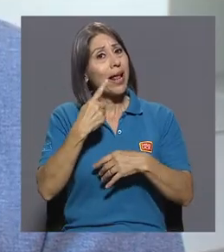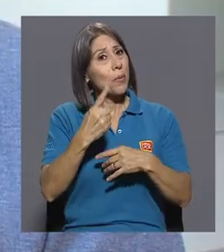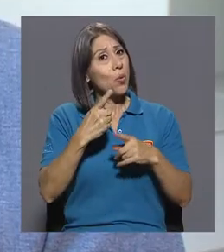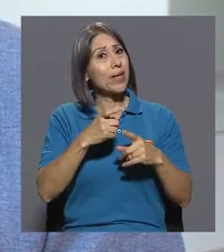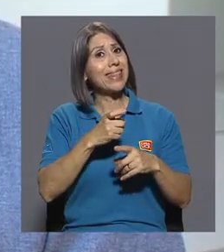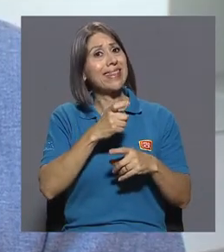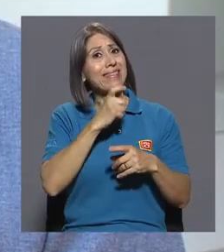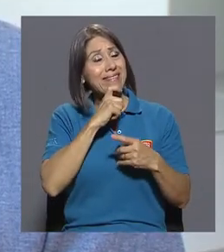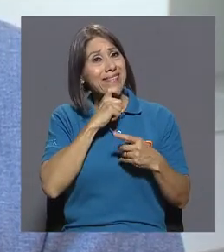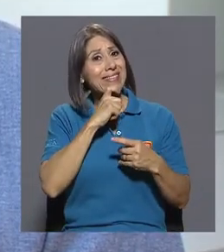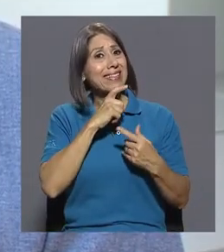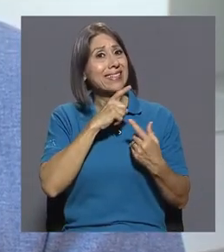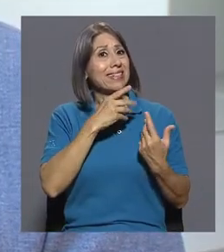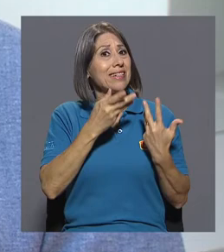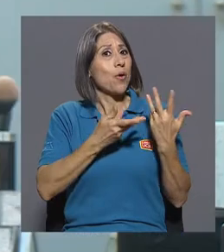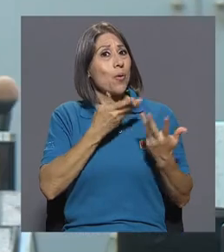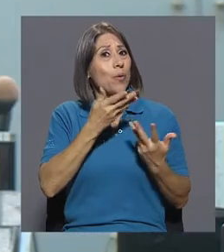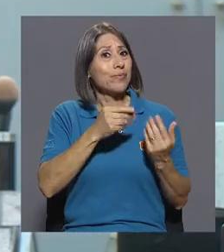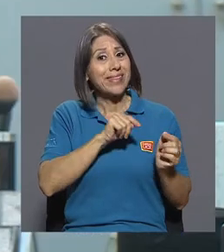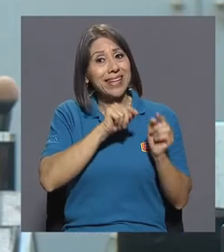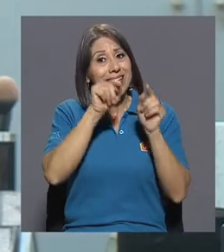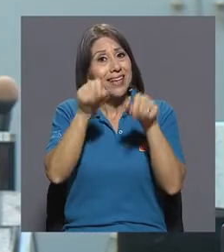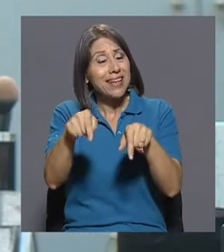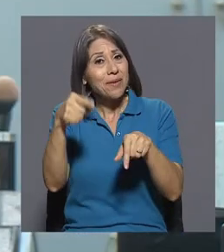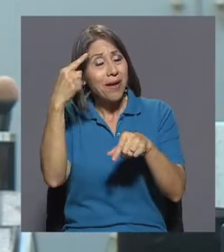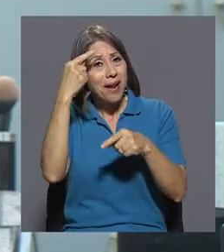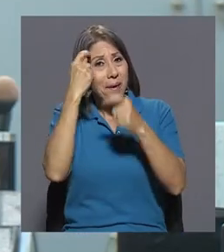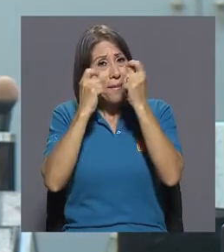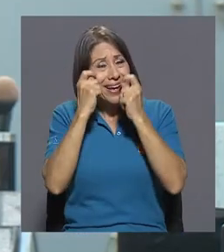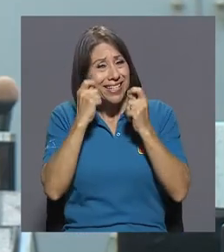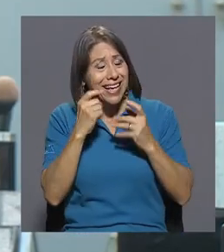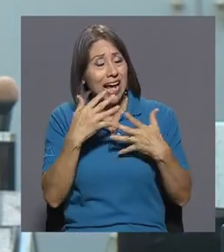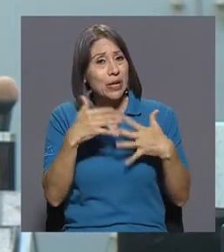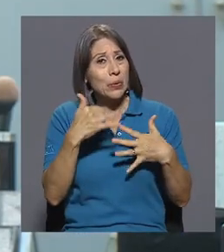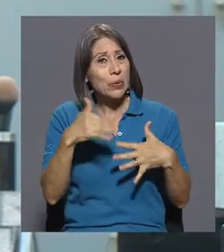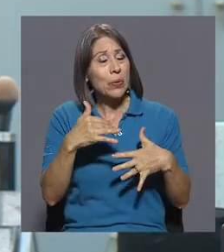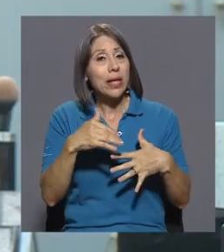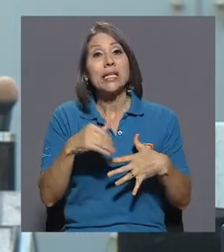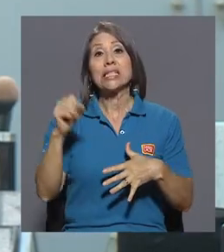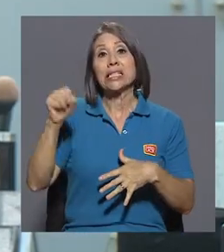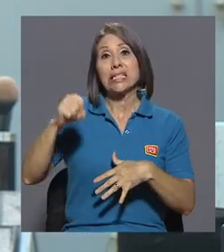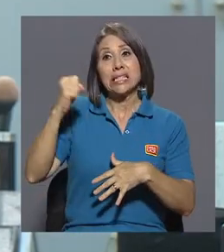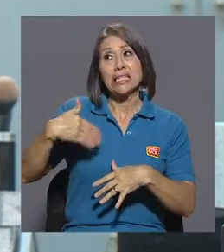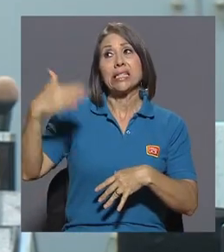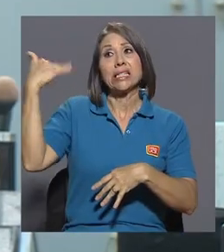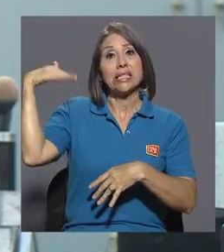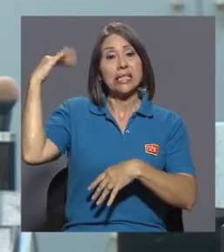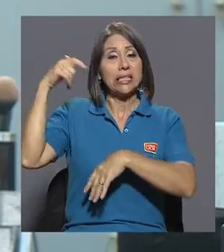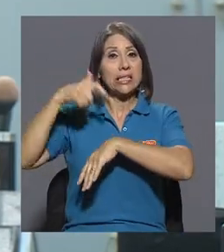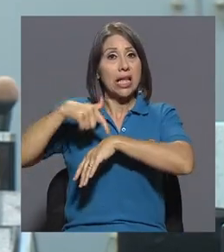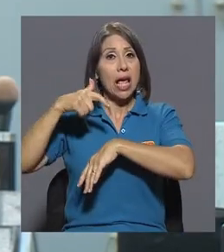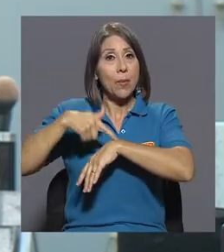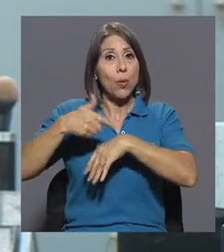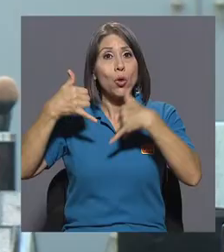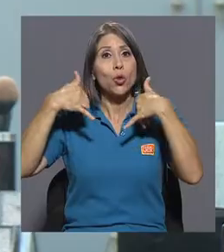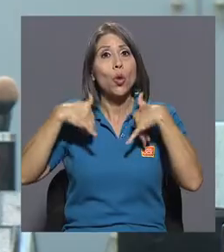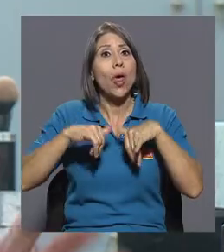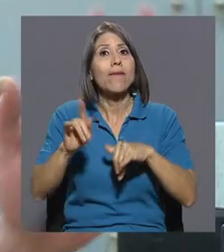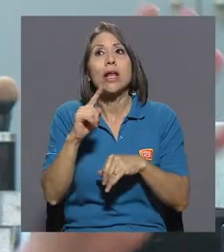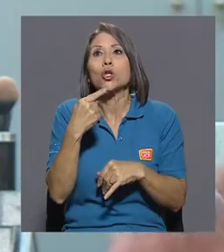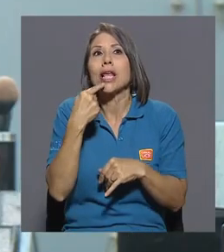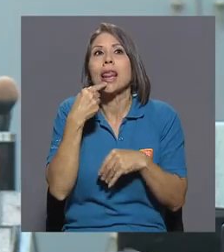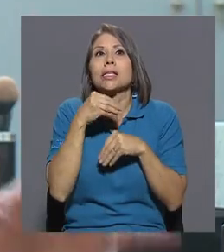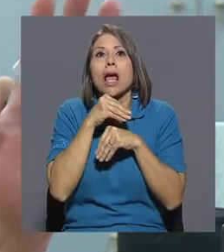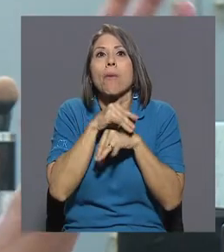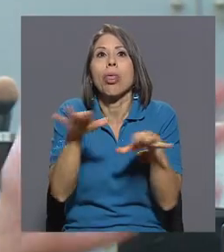a maquillar de algún modo. Sí, sí, porque era un tiempo donde todavía ni se decía la palabra gay y yo